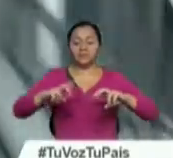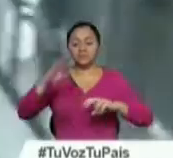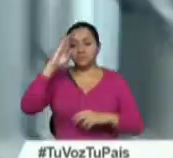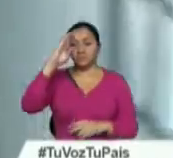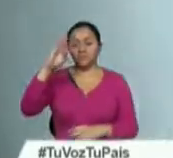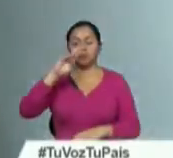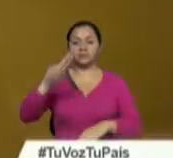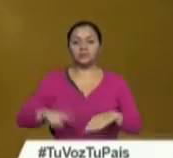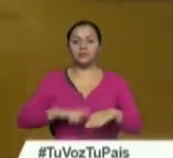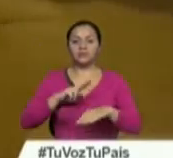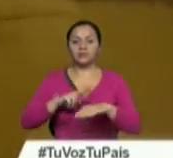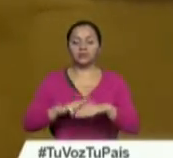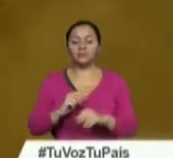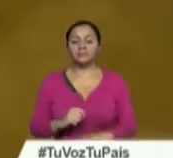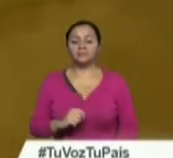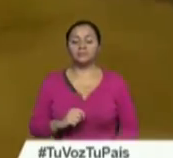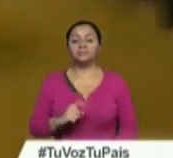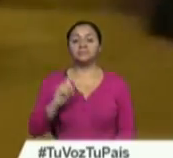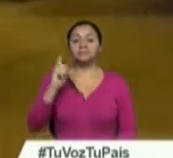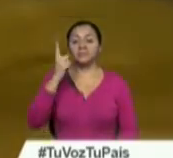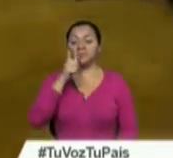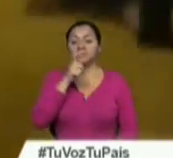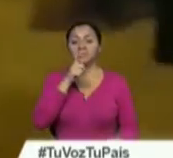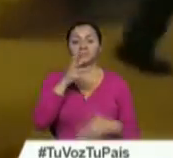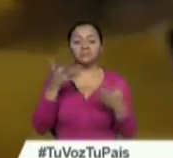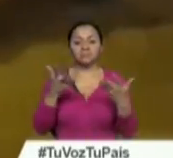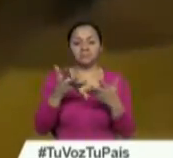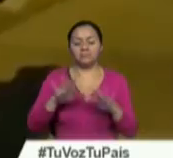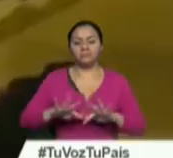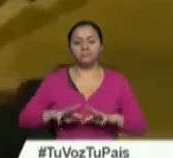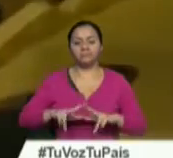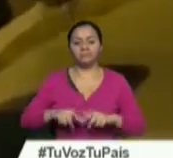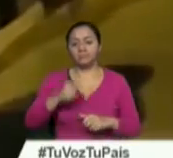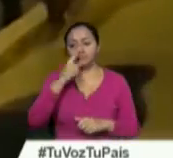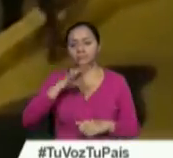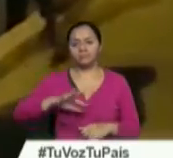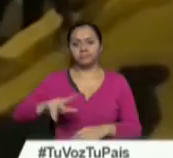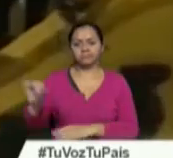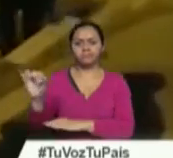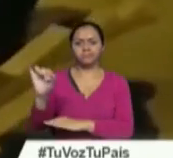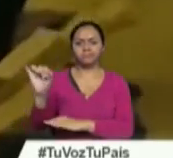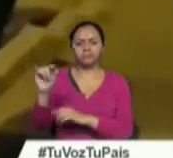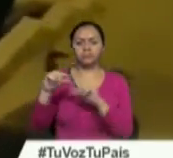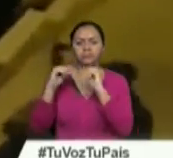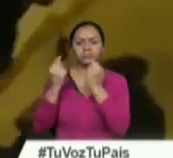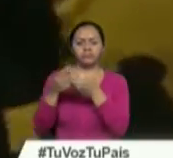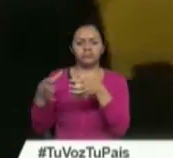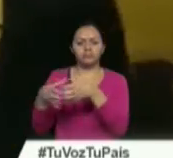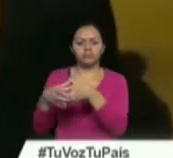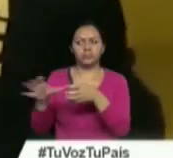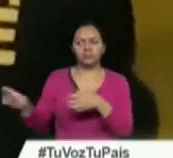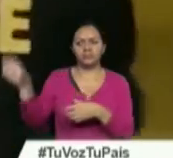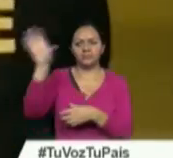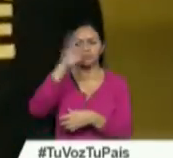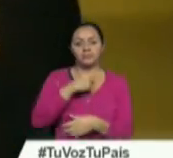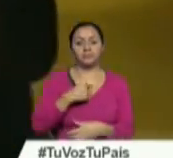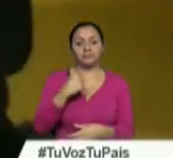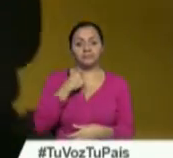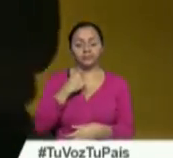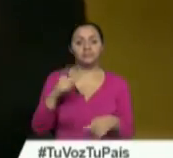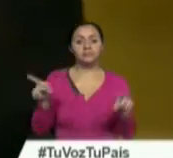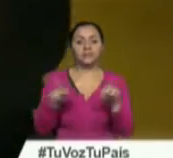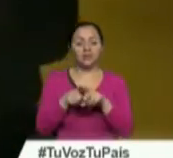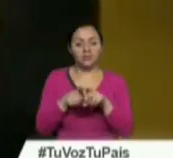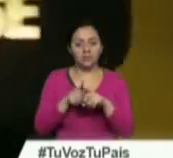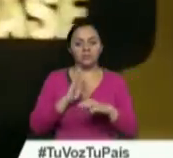Policía Nacional. El primero era una estructura delictiva que robaba vehículos en diferentes provincias del país. Luego del mismo